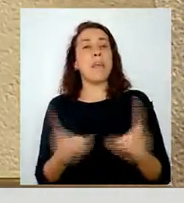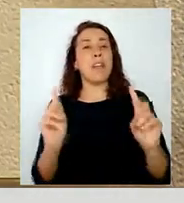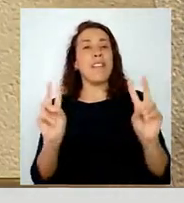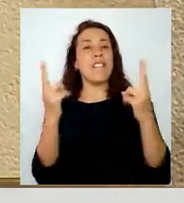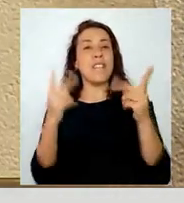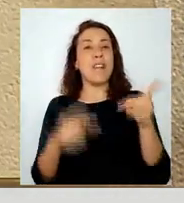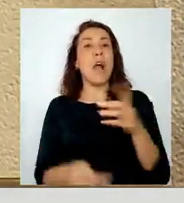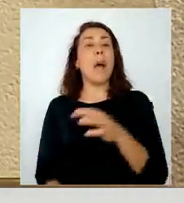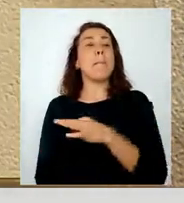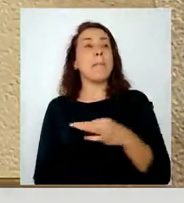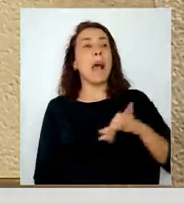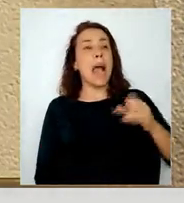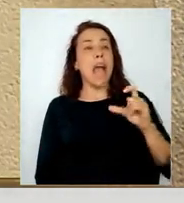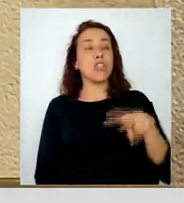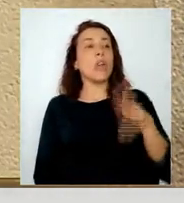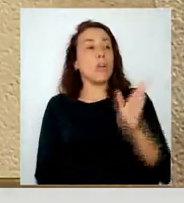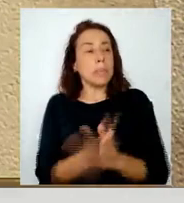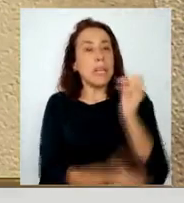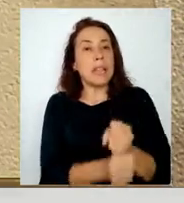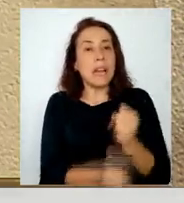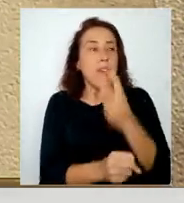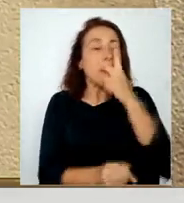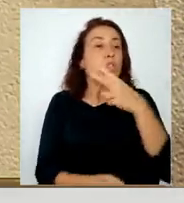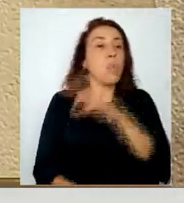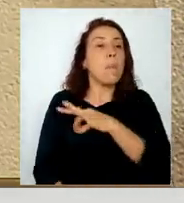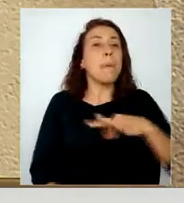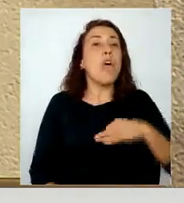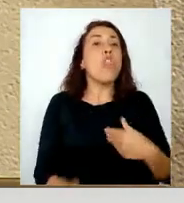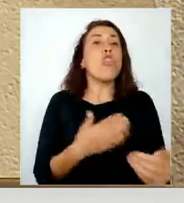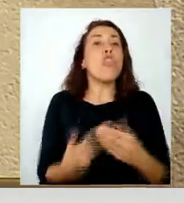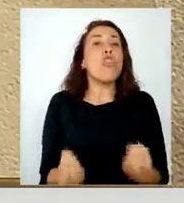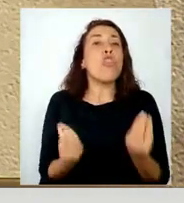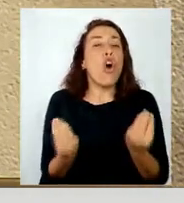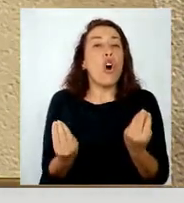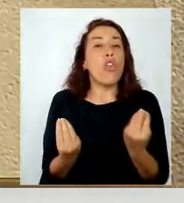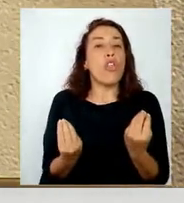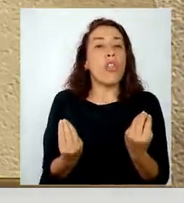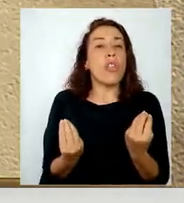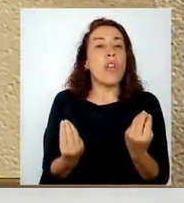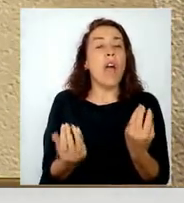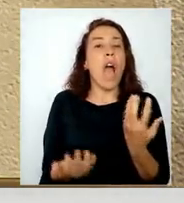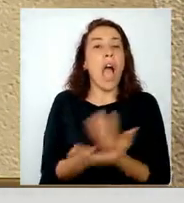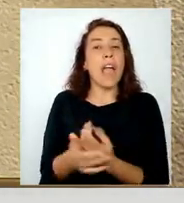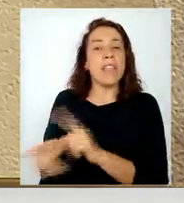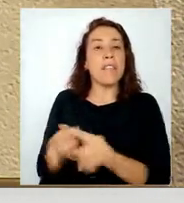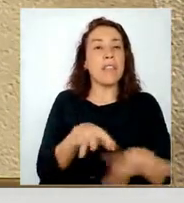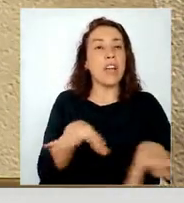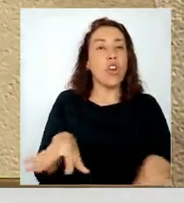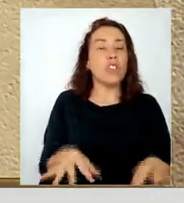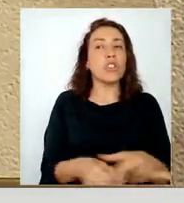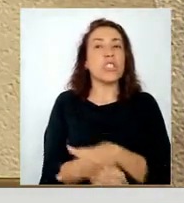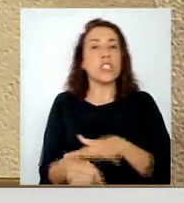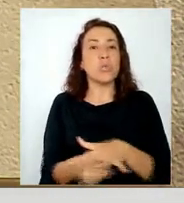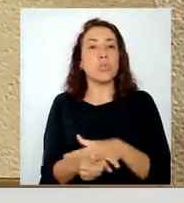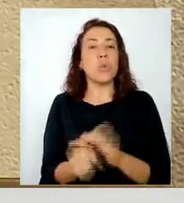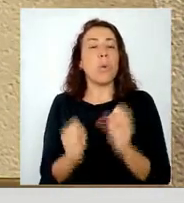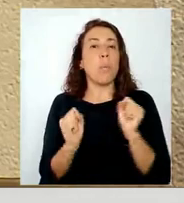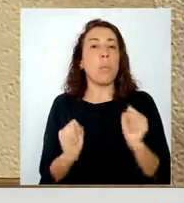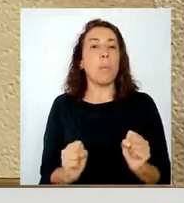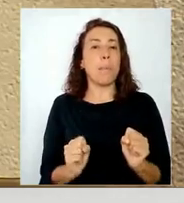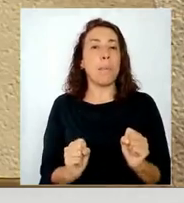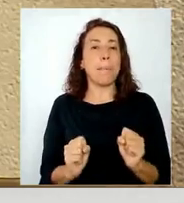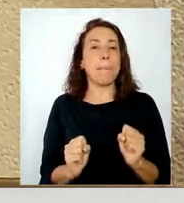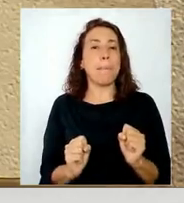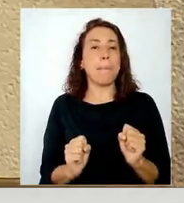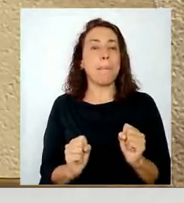y ver vea en su ministerio donde efectivamente hay casos o situaciones que pueden ser efectivamente constituidas